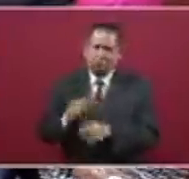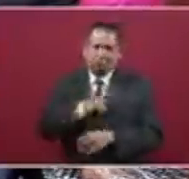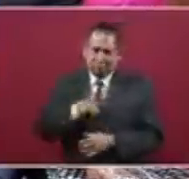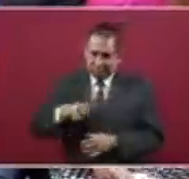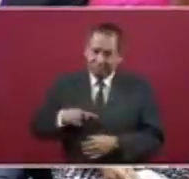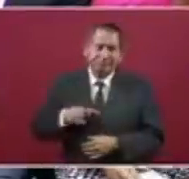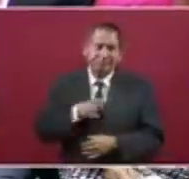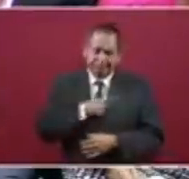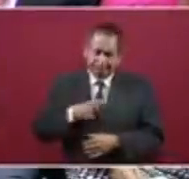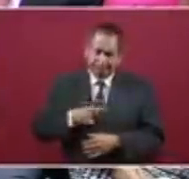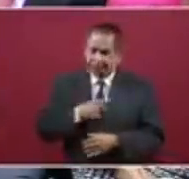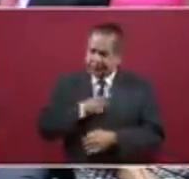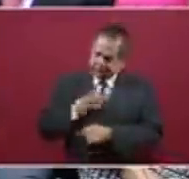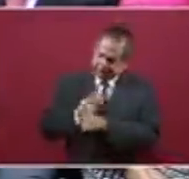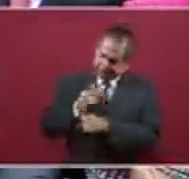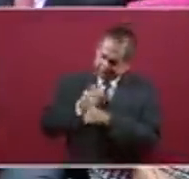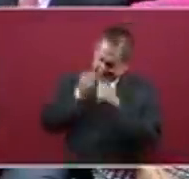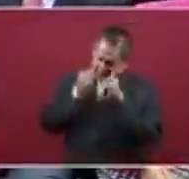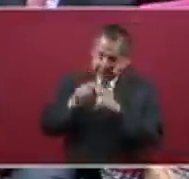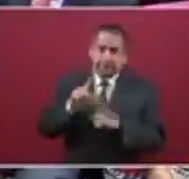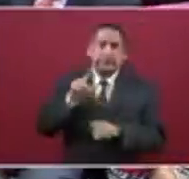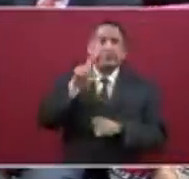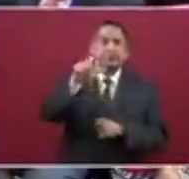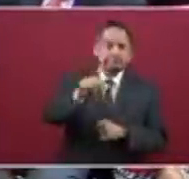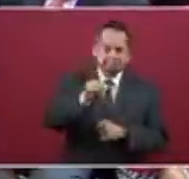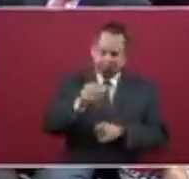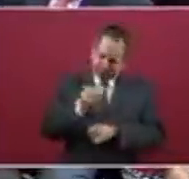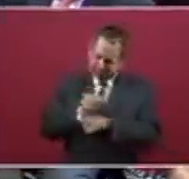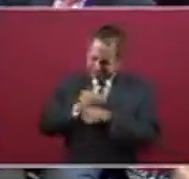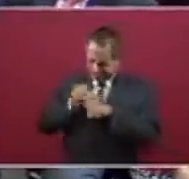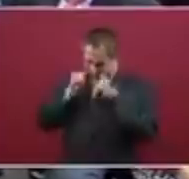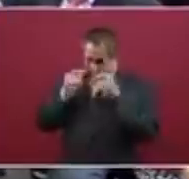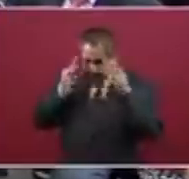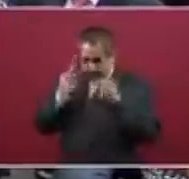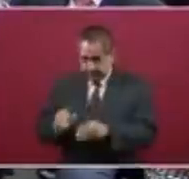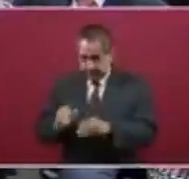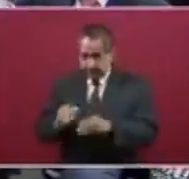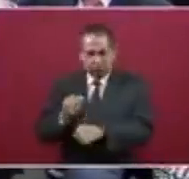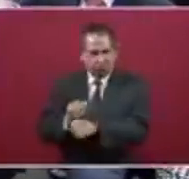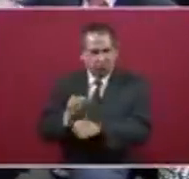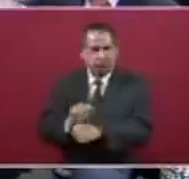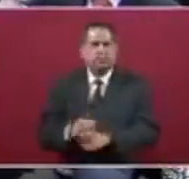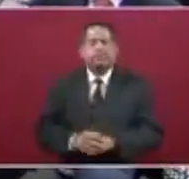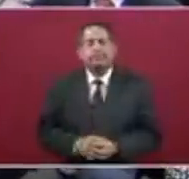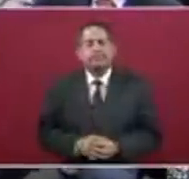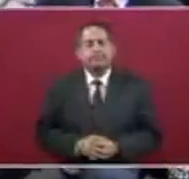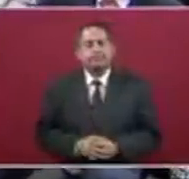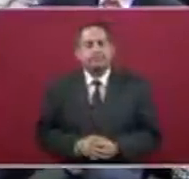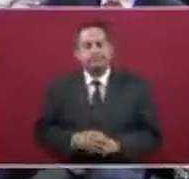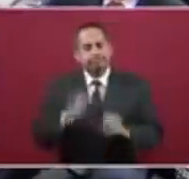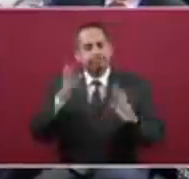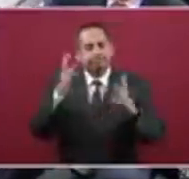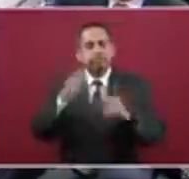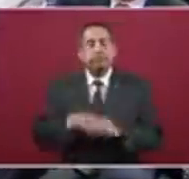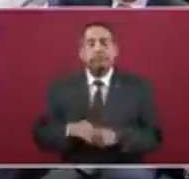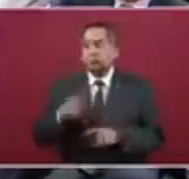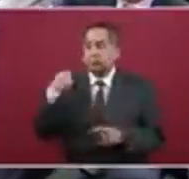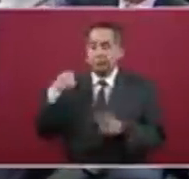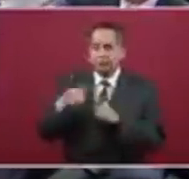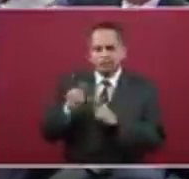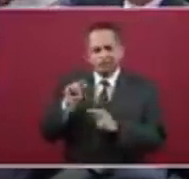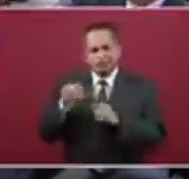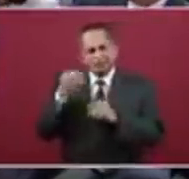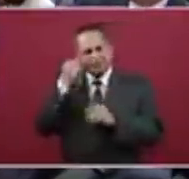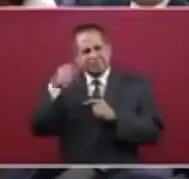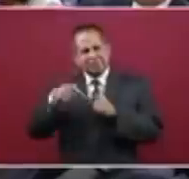más temprano que tarde en este poco tiempo